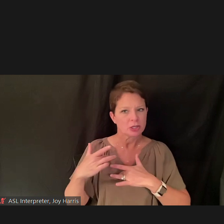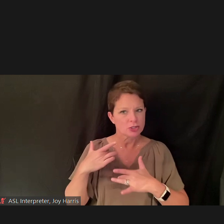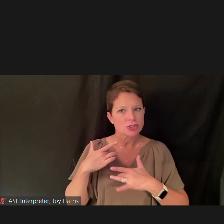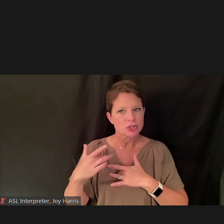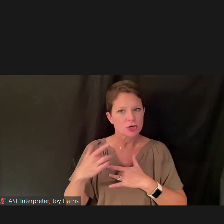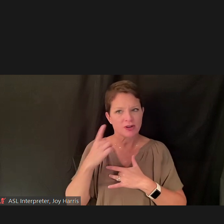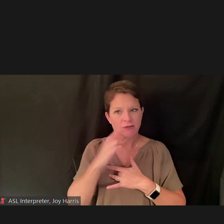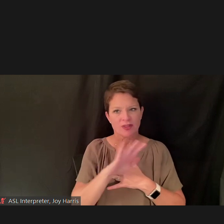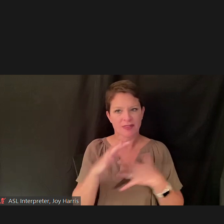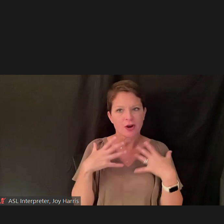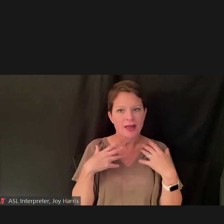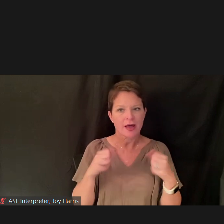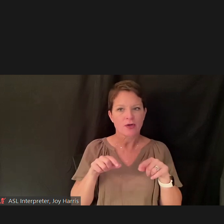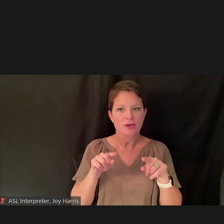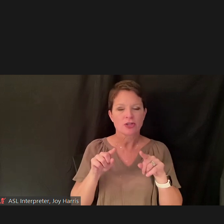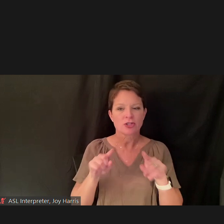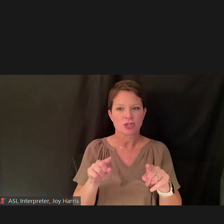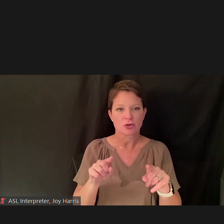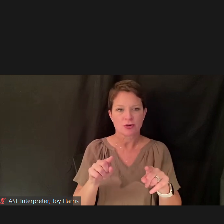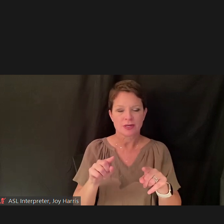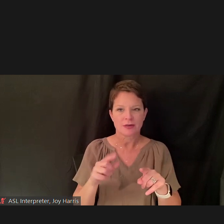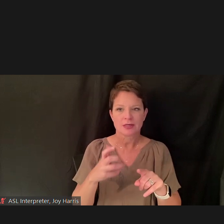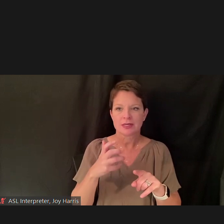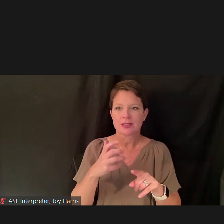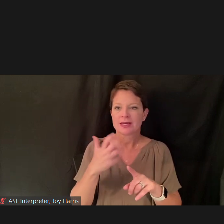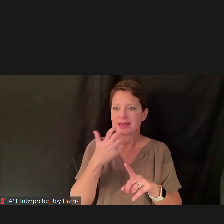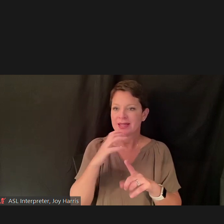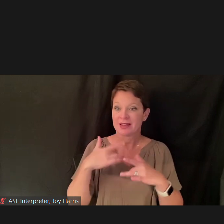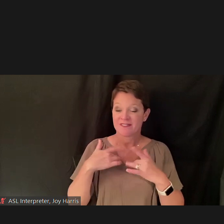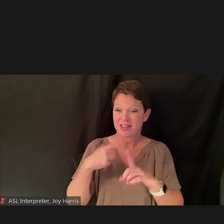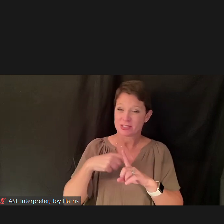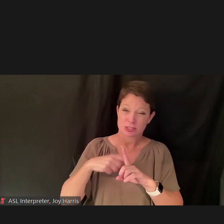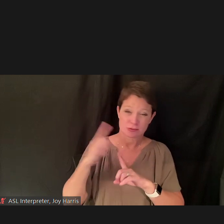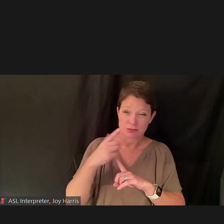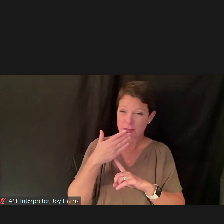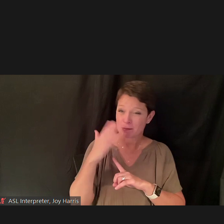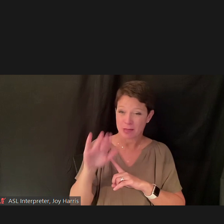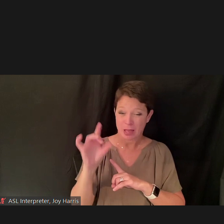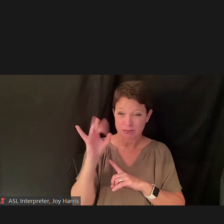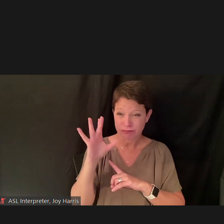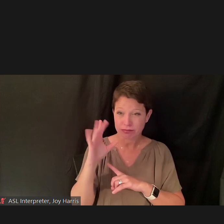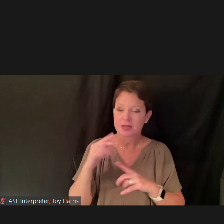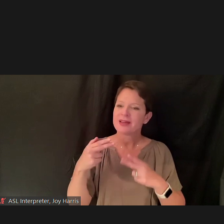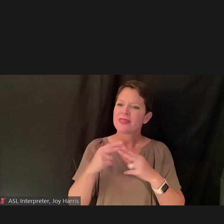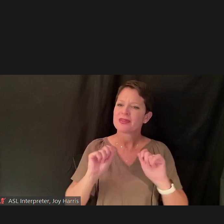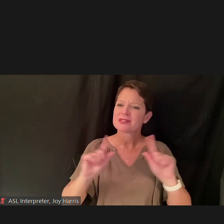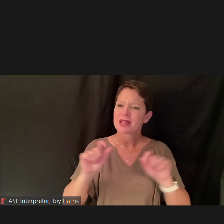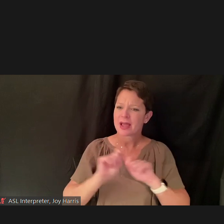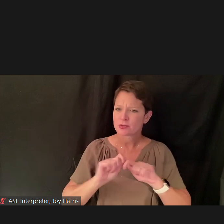Le dejan saber a las personas cuándo es que deben preocuparse por su salud.